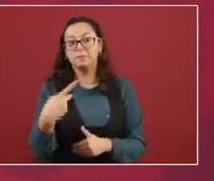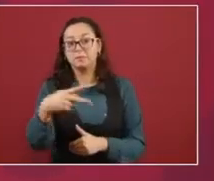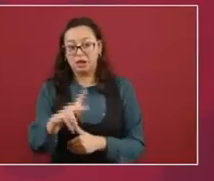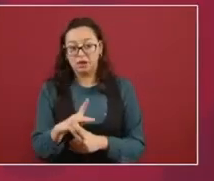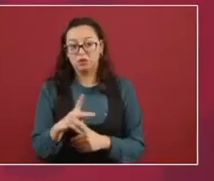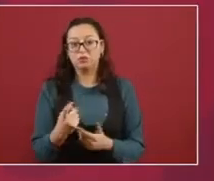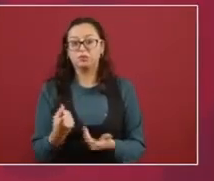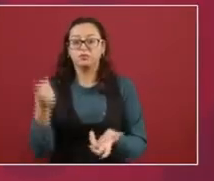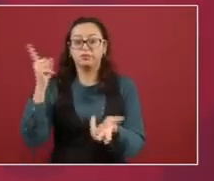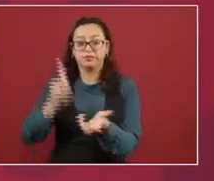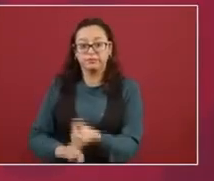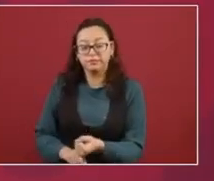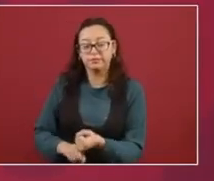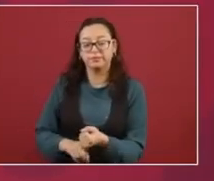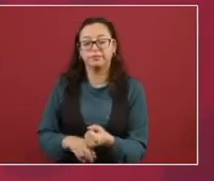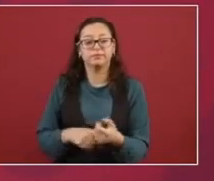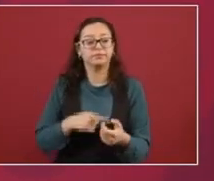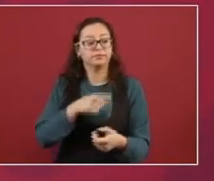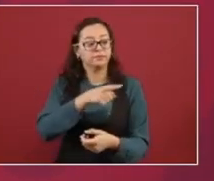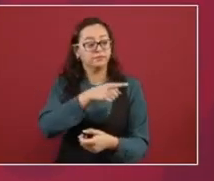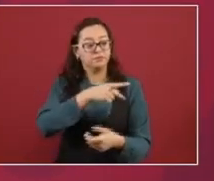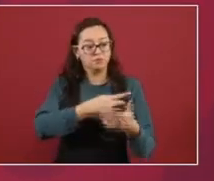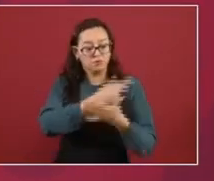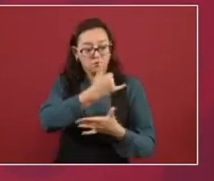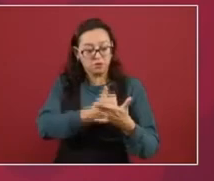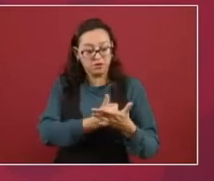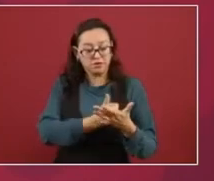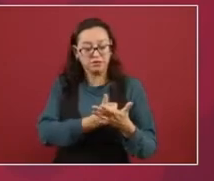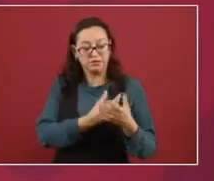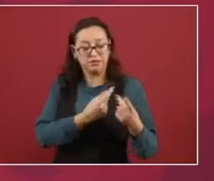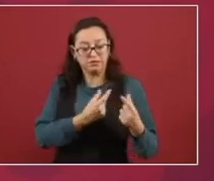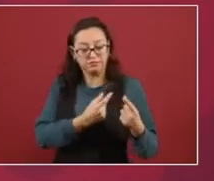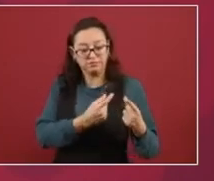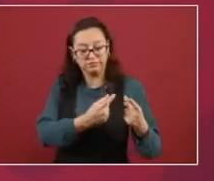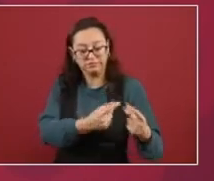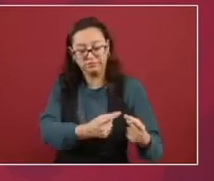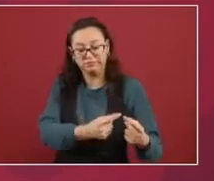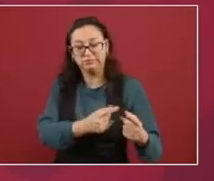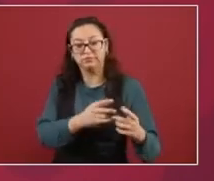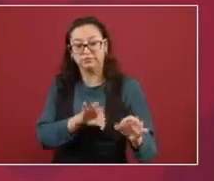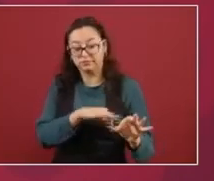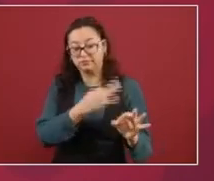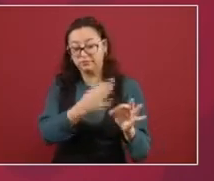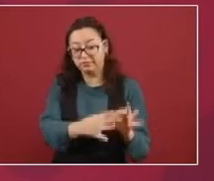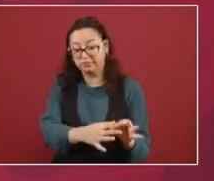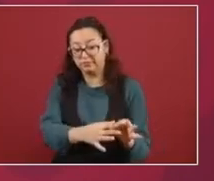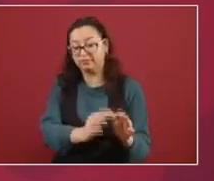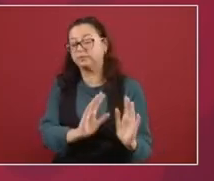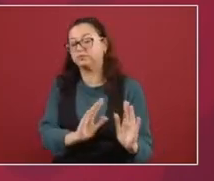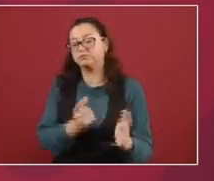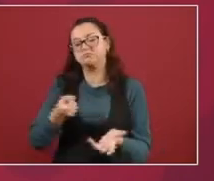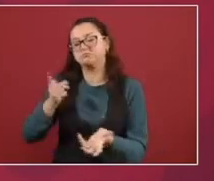consolidan y empiezan a dar resultados, ya